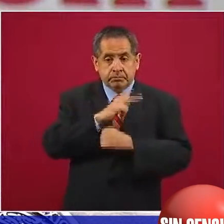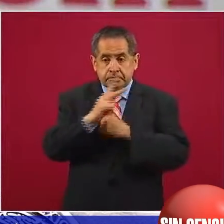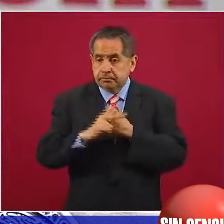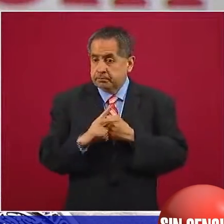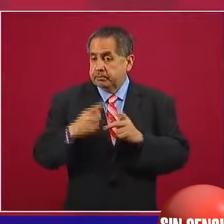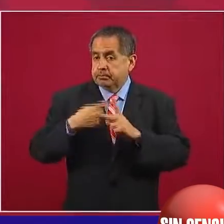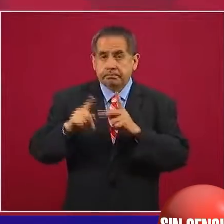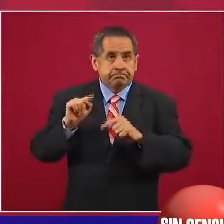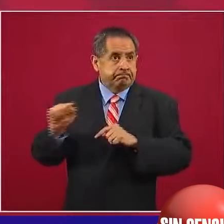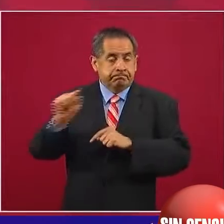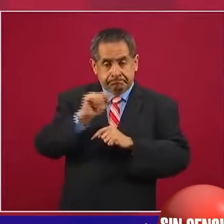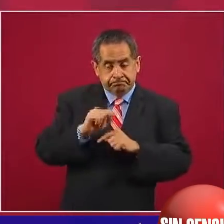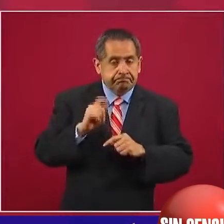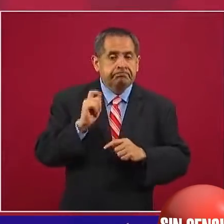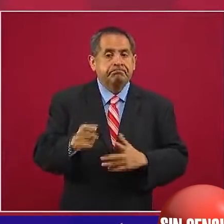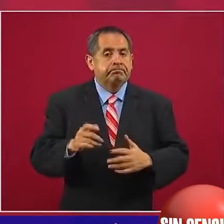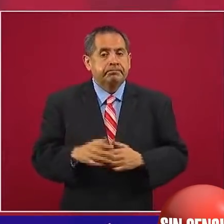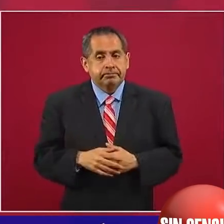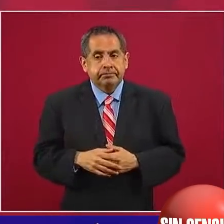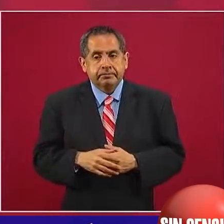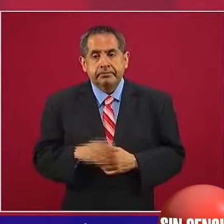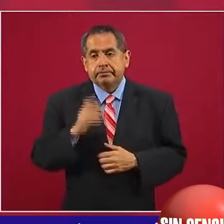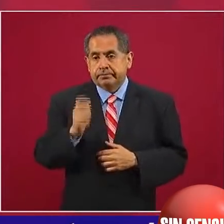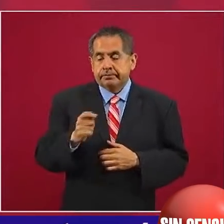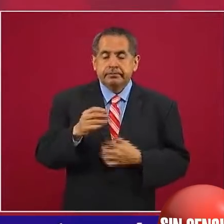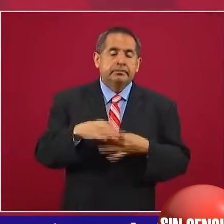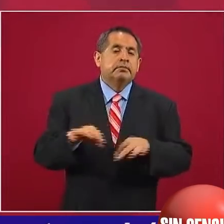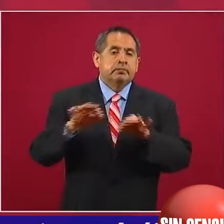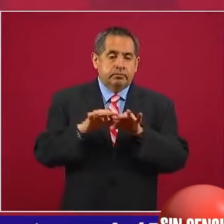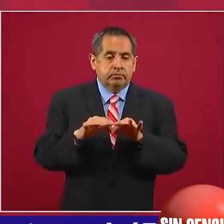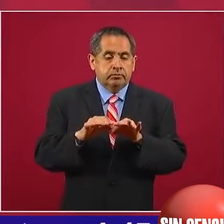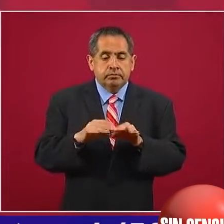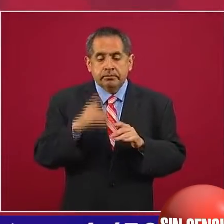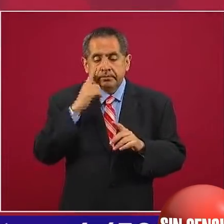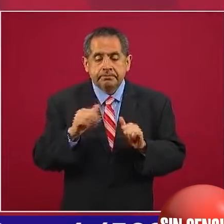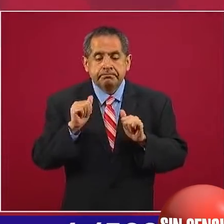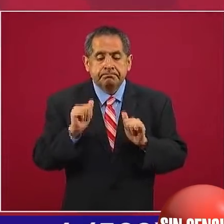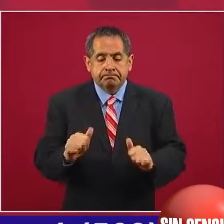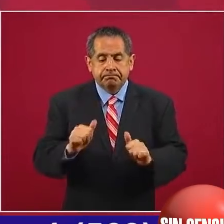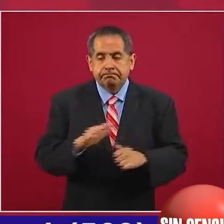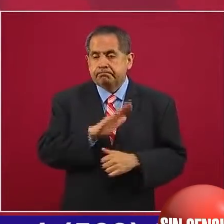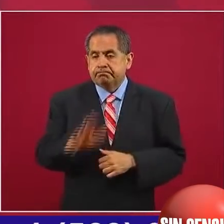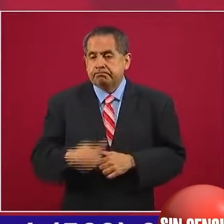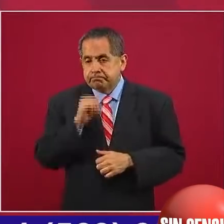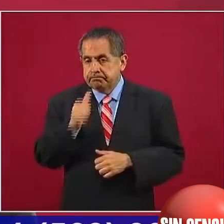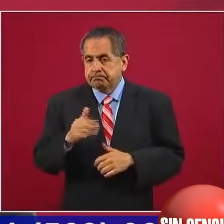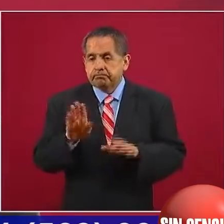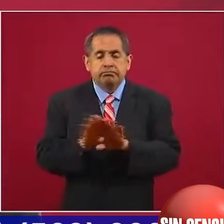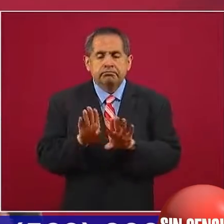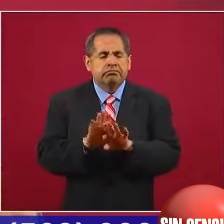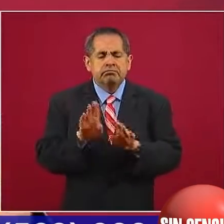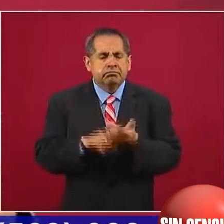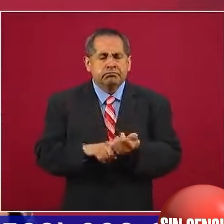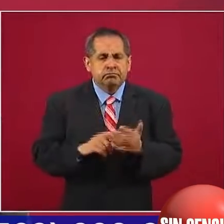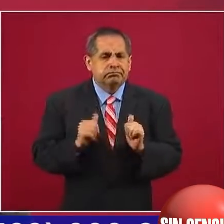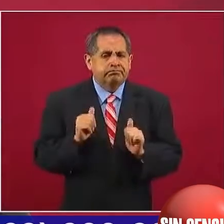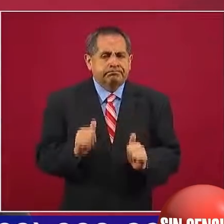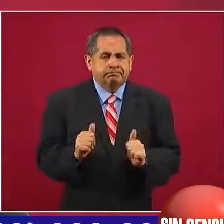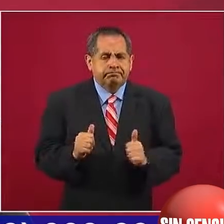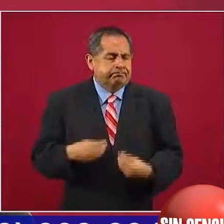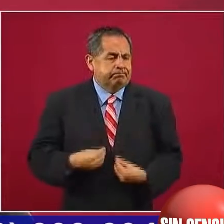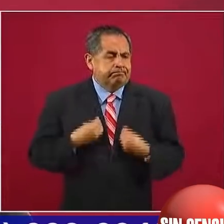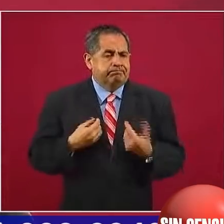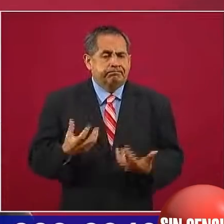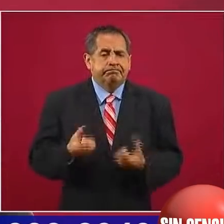inicio, que hay una parte evitable de la mortalidad. Y esta depende de que exista